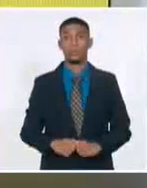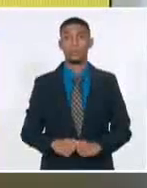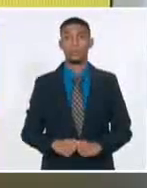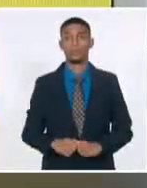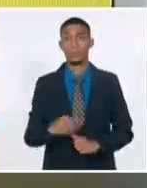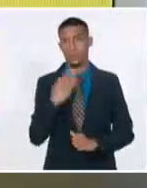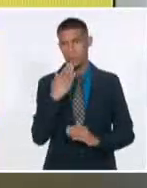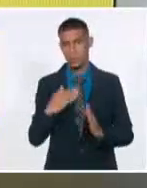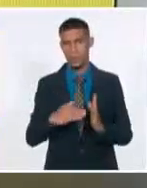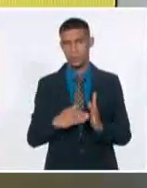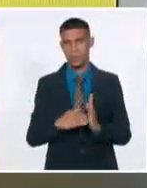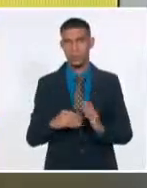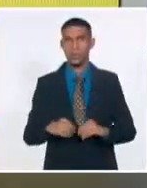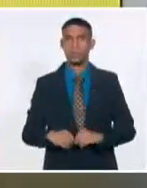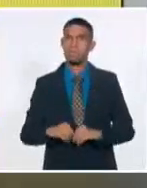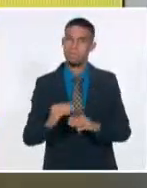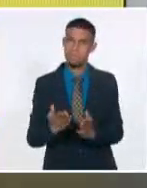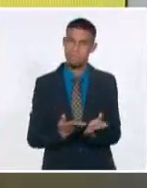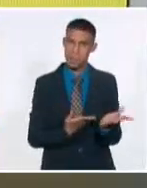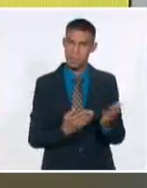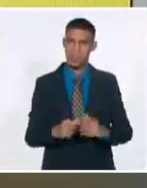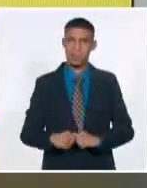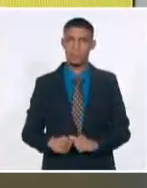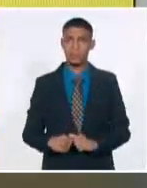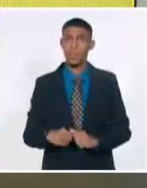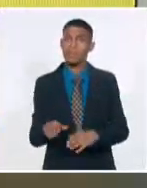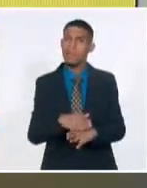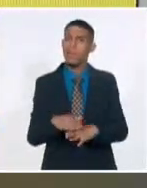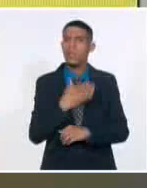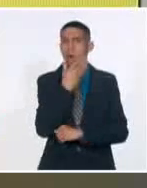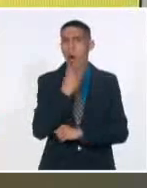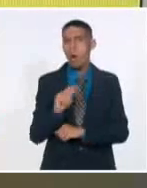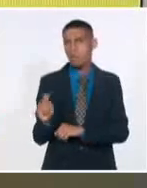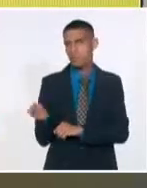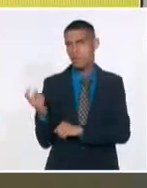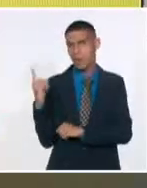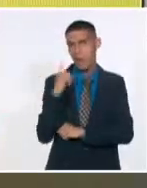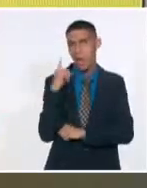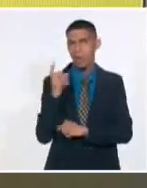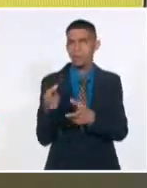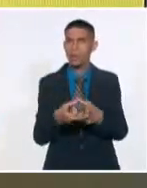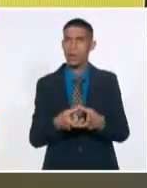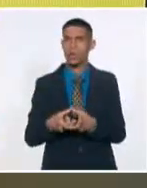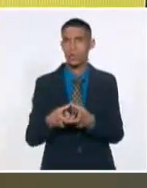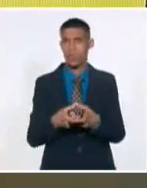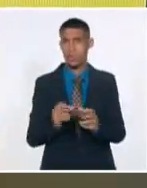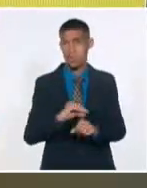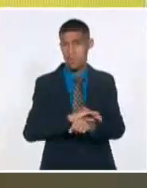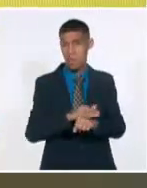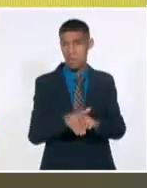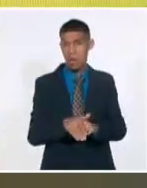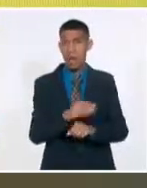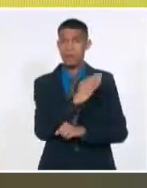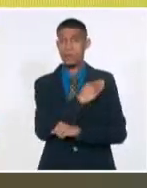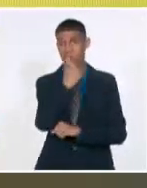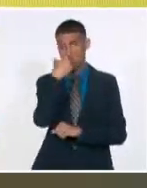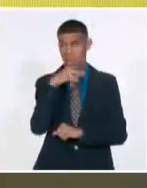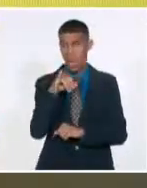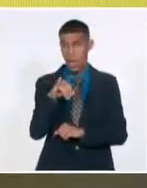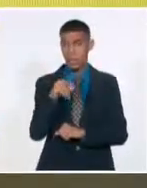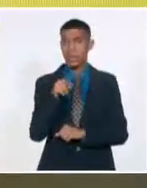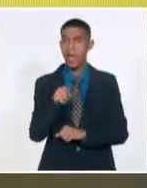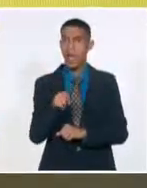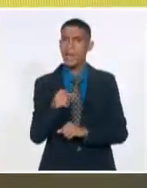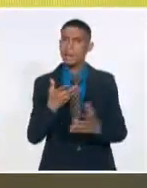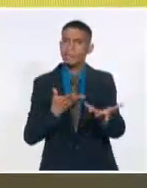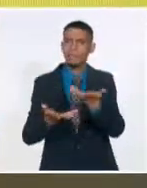Muy buenas tardes, qué gusto saludarle. Jóvenes radialistas cubanos y la Asociación Hermanos Saiz comparten experiencias en el evento La